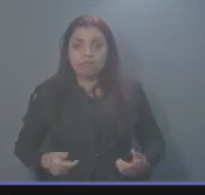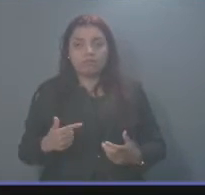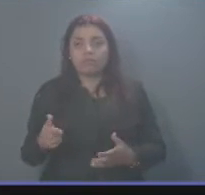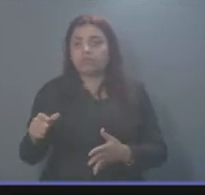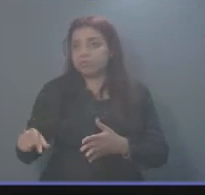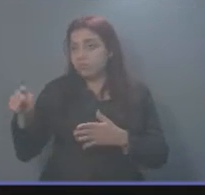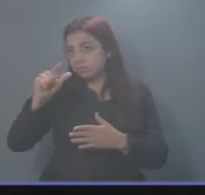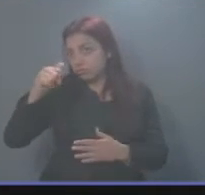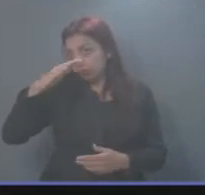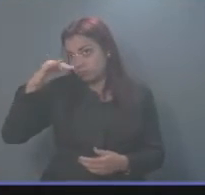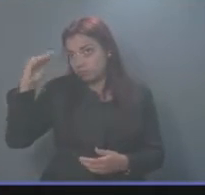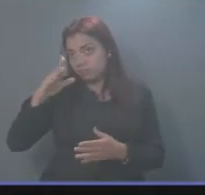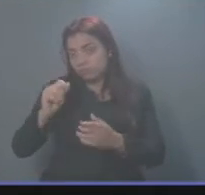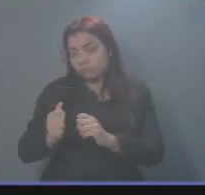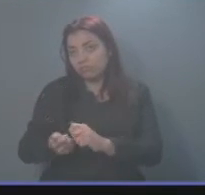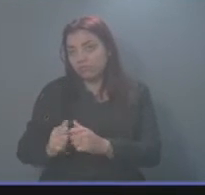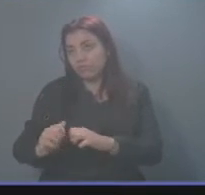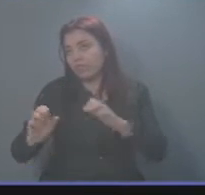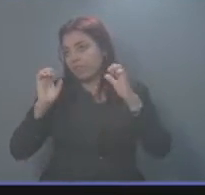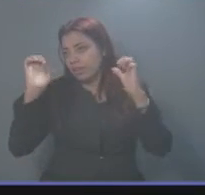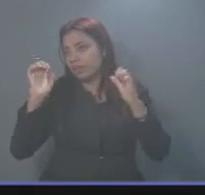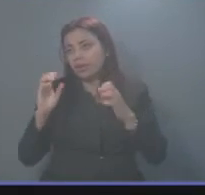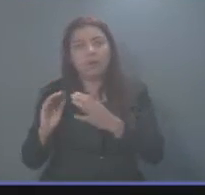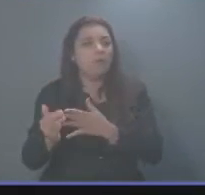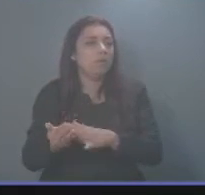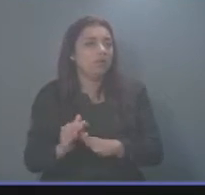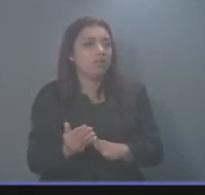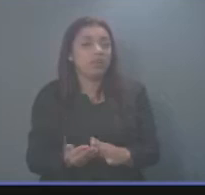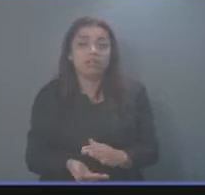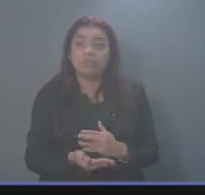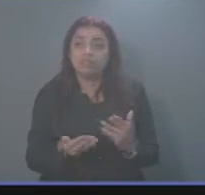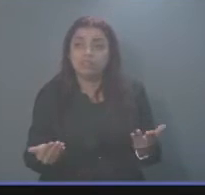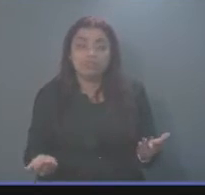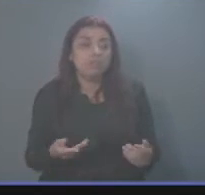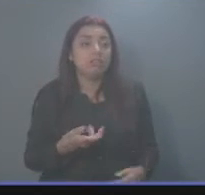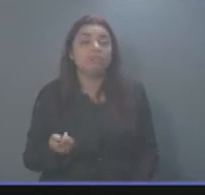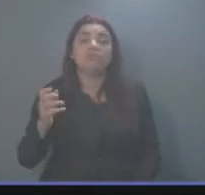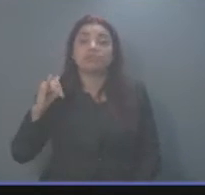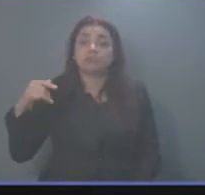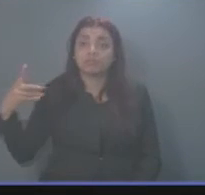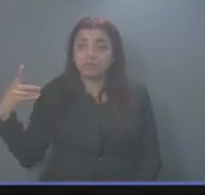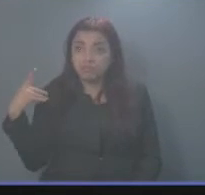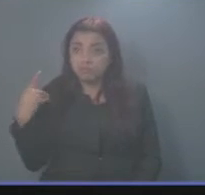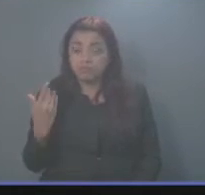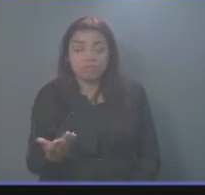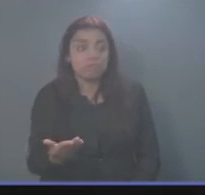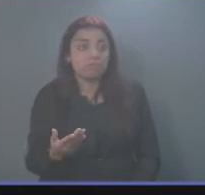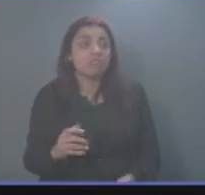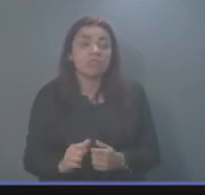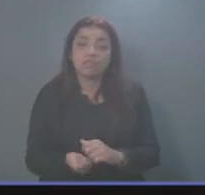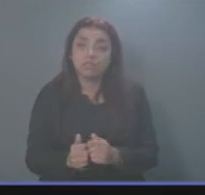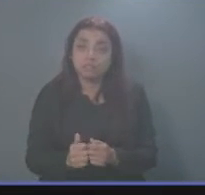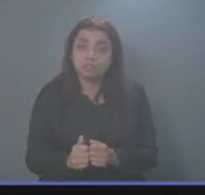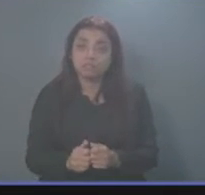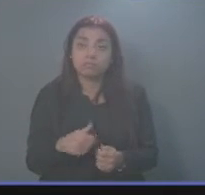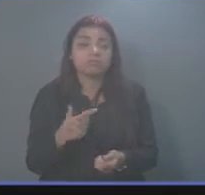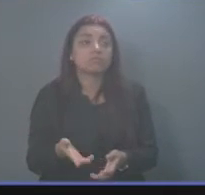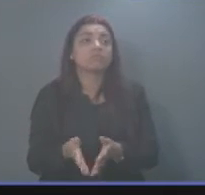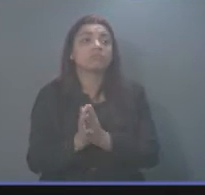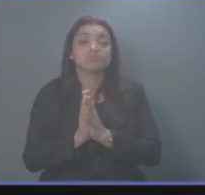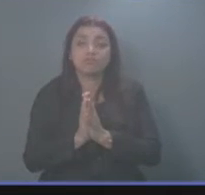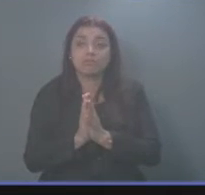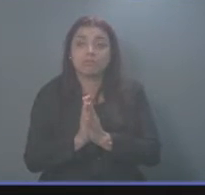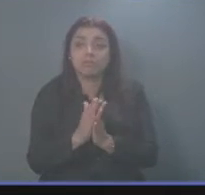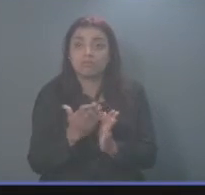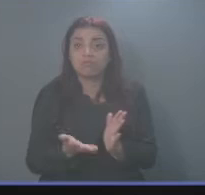Instituto Nacional de los Deportes. Muchas comunidades, muchas directivas que organizan deporte comunitario iban a solicitar hasta